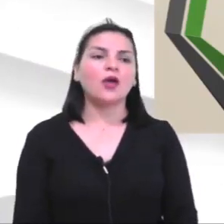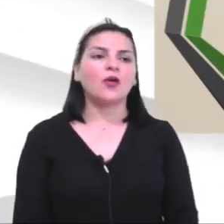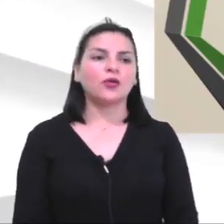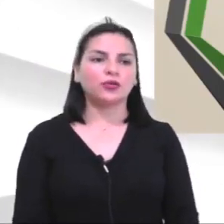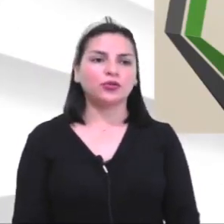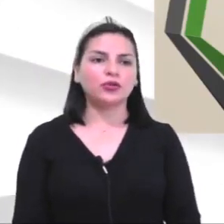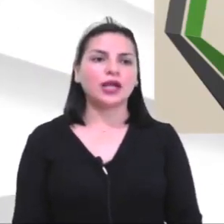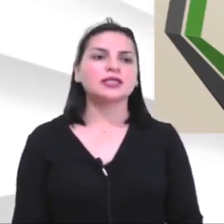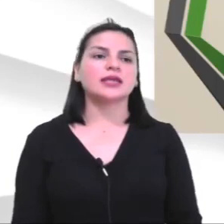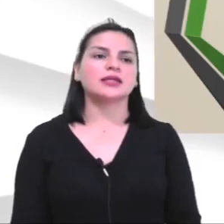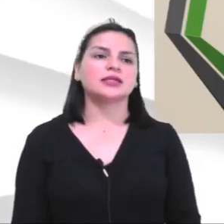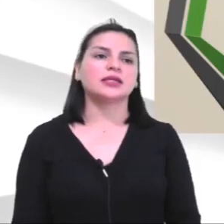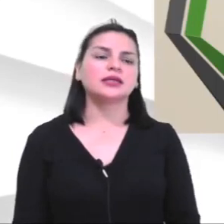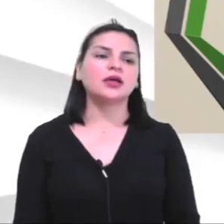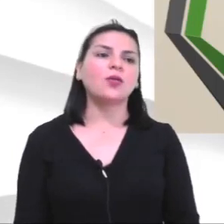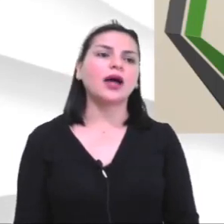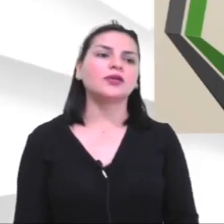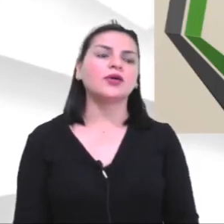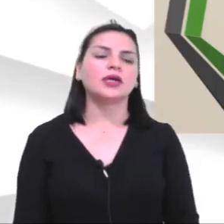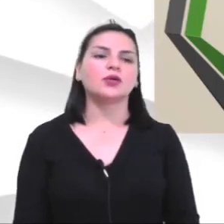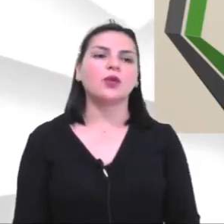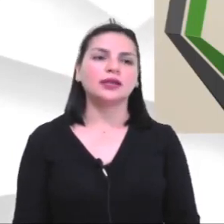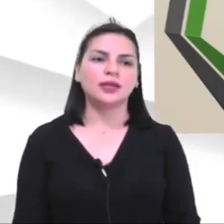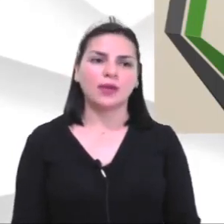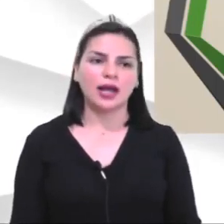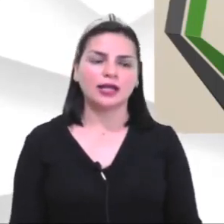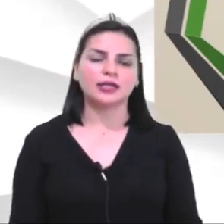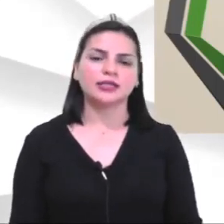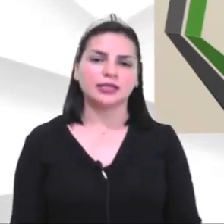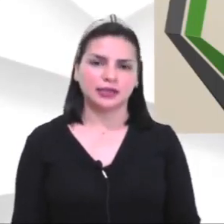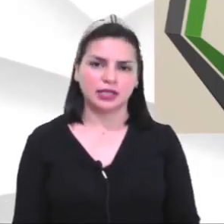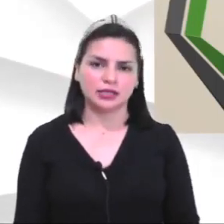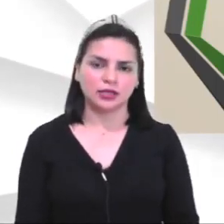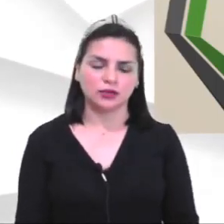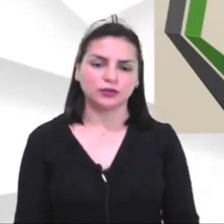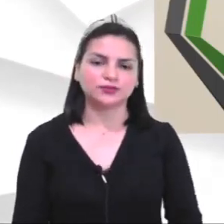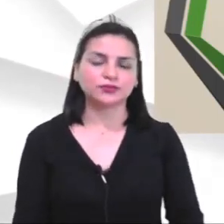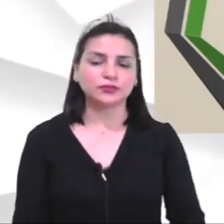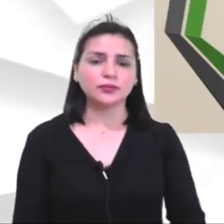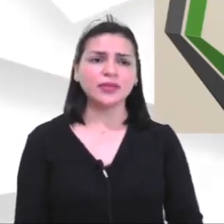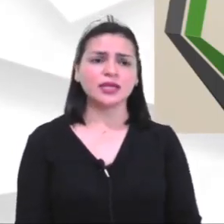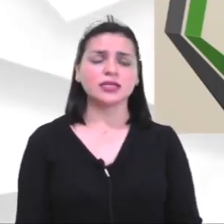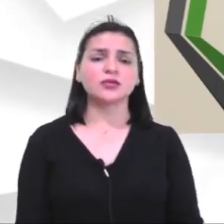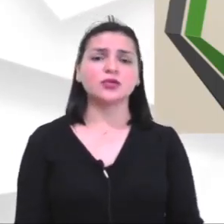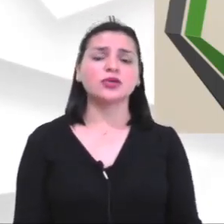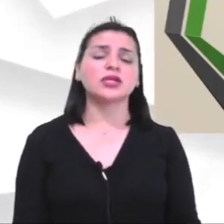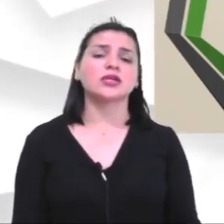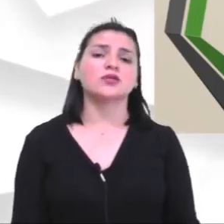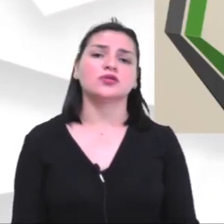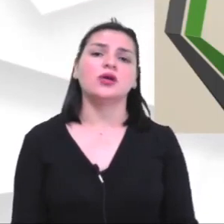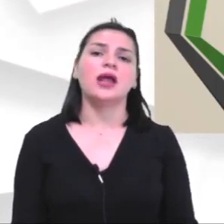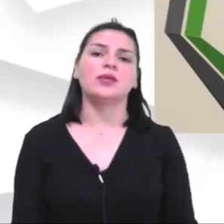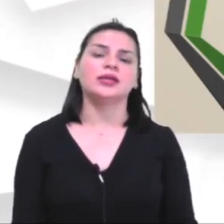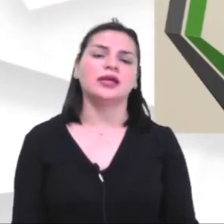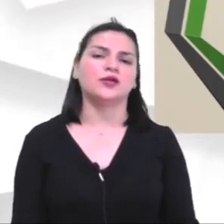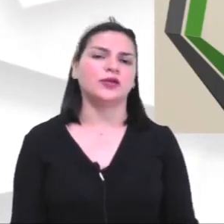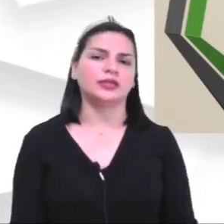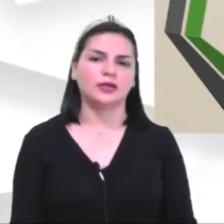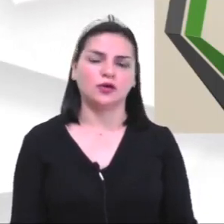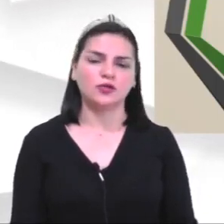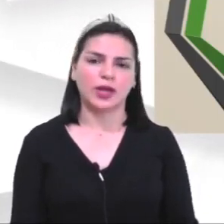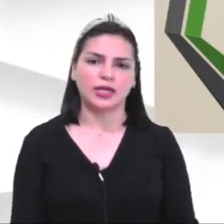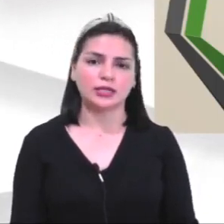69, Honduras en el 74 y Guatemala en el 75. Este estudio se hizo solamente